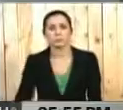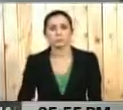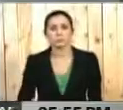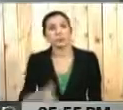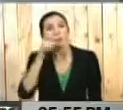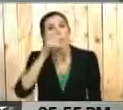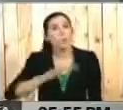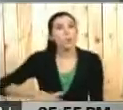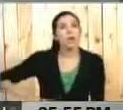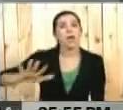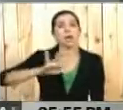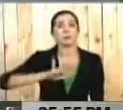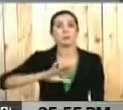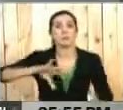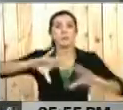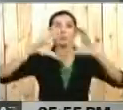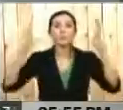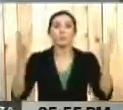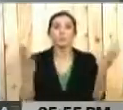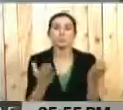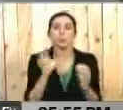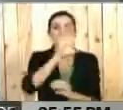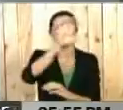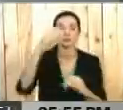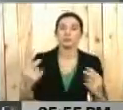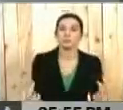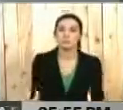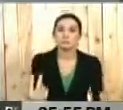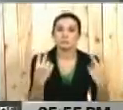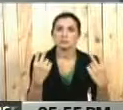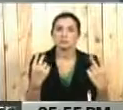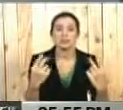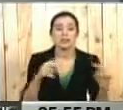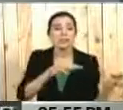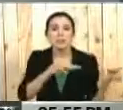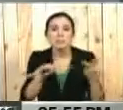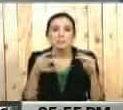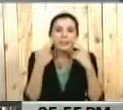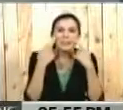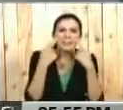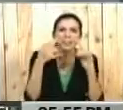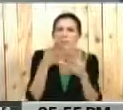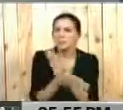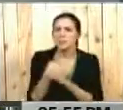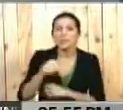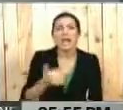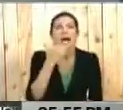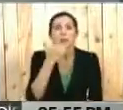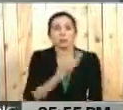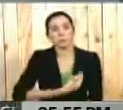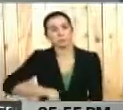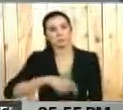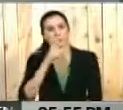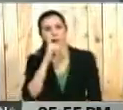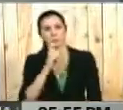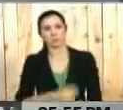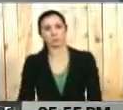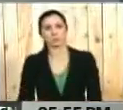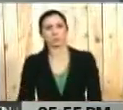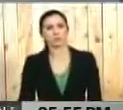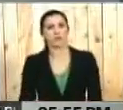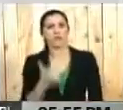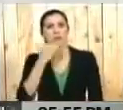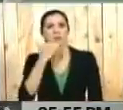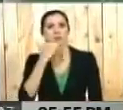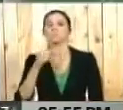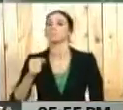todo el pueblo internacional, todos los países del mundo están pendientes de este atropello que está haciendo el presidente Nicolás Maduro, de esta usurpación